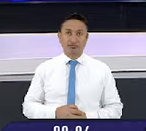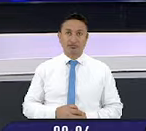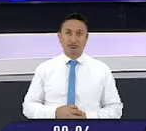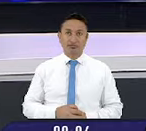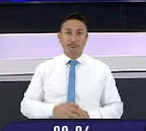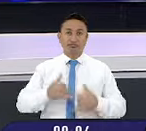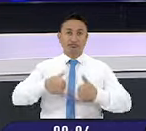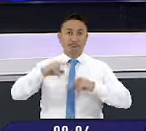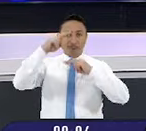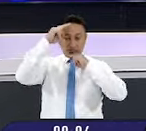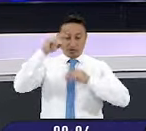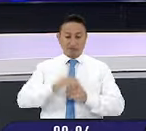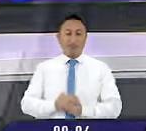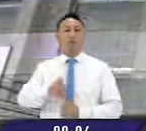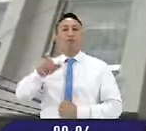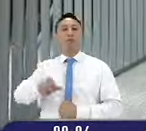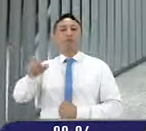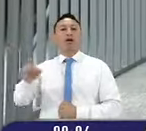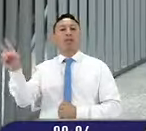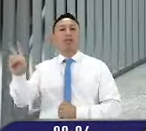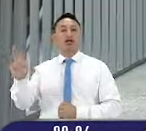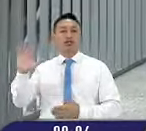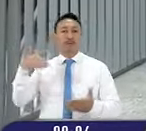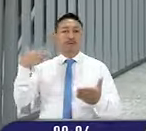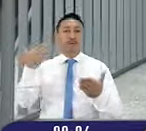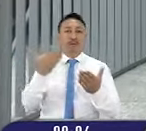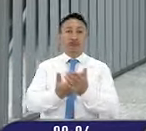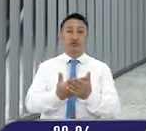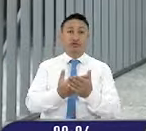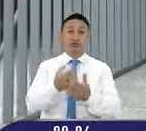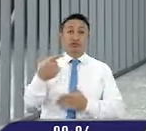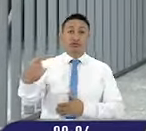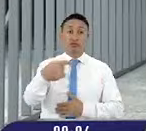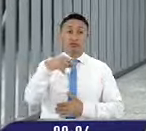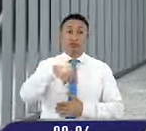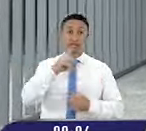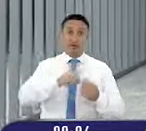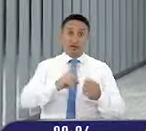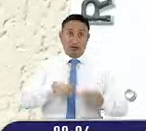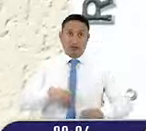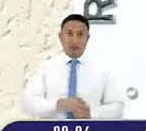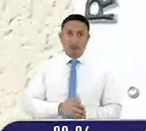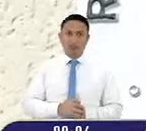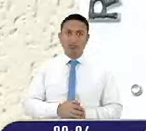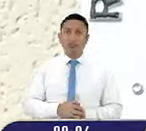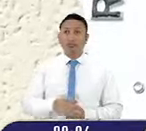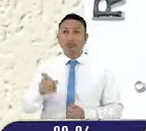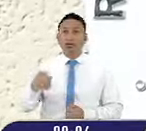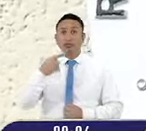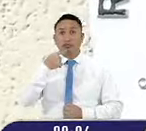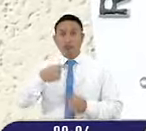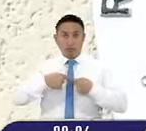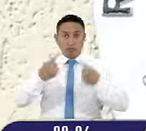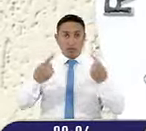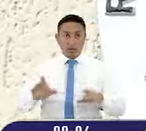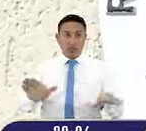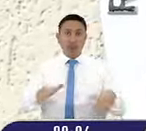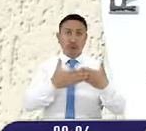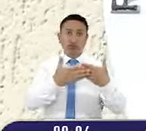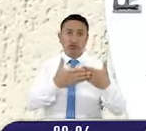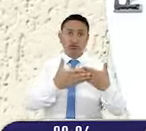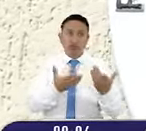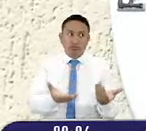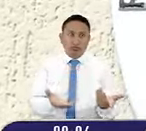Más noticias. Varios ciudadanos venezolanos llegaron hasta la embajada de ese país en Quito tras el anuncio del cierre de la embajada y